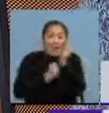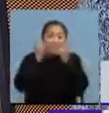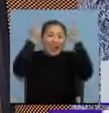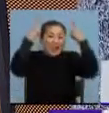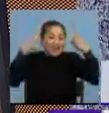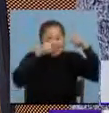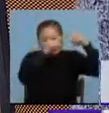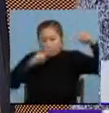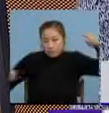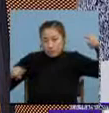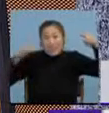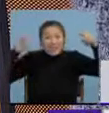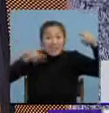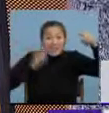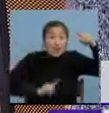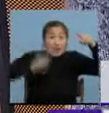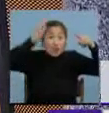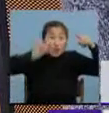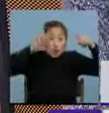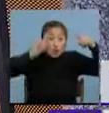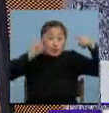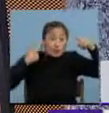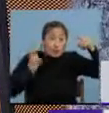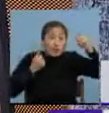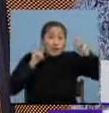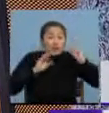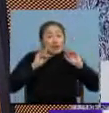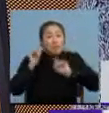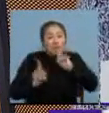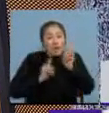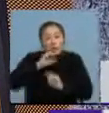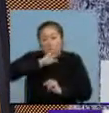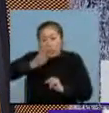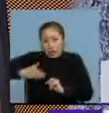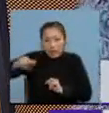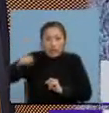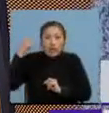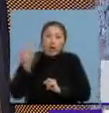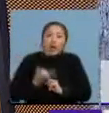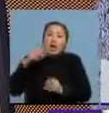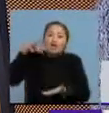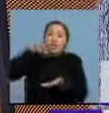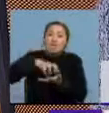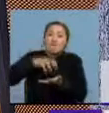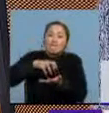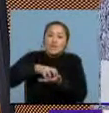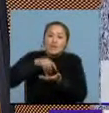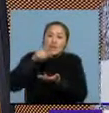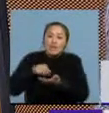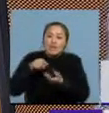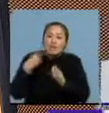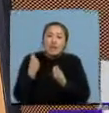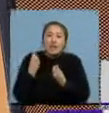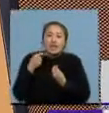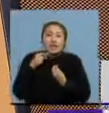el sistema de la puna y algún sistema de los valles pero fundamentalmente de la puna hay una planta en piedra negra que es una planta